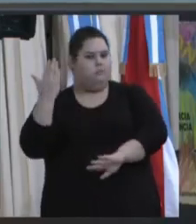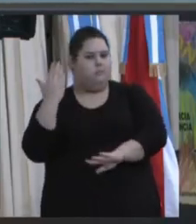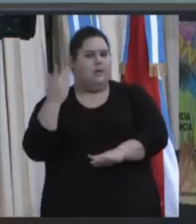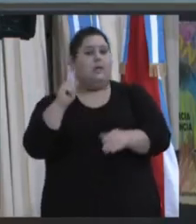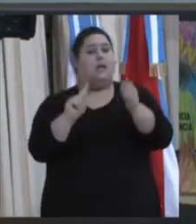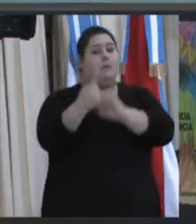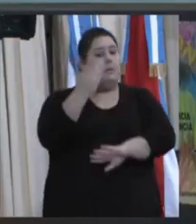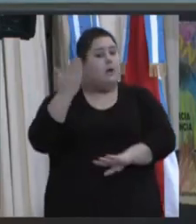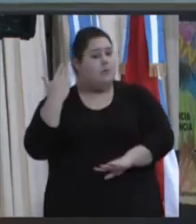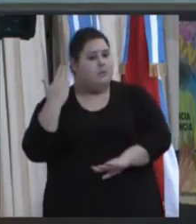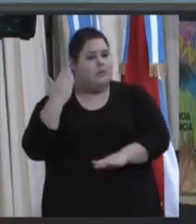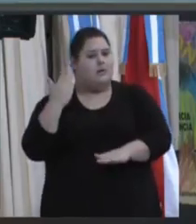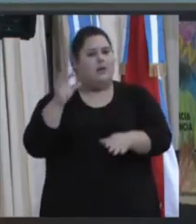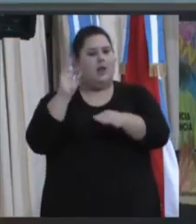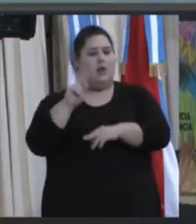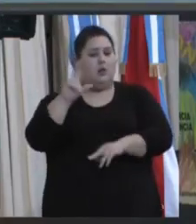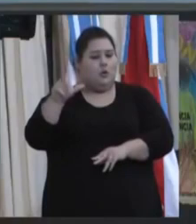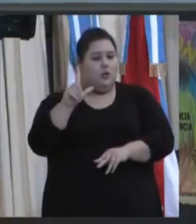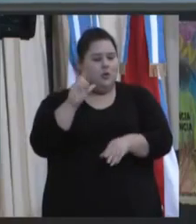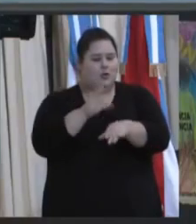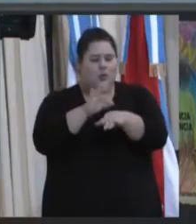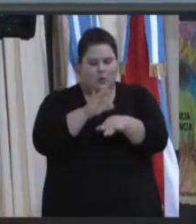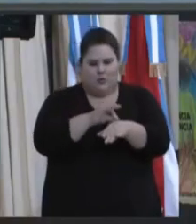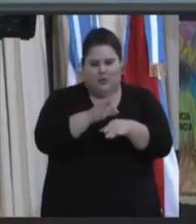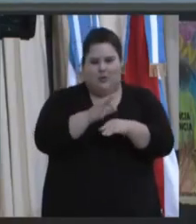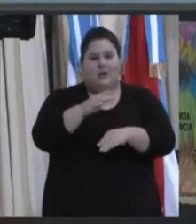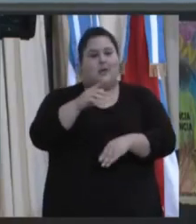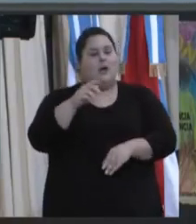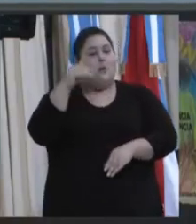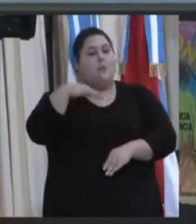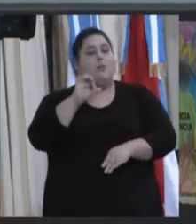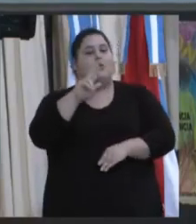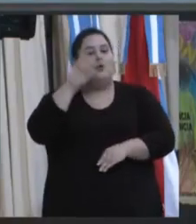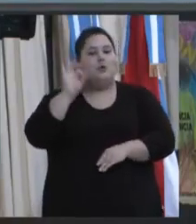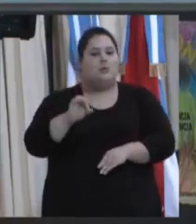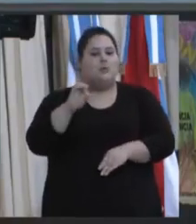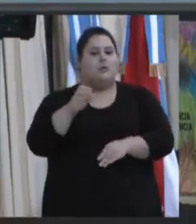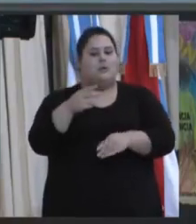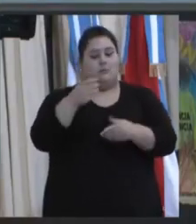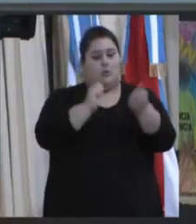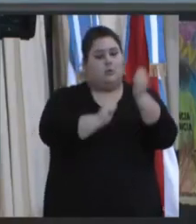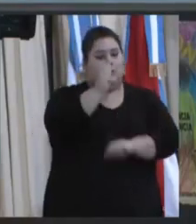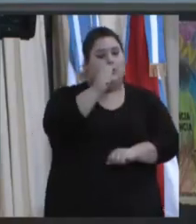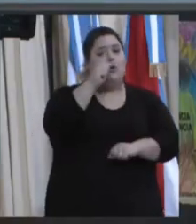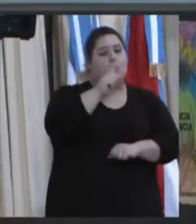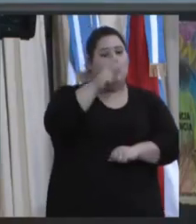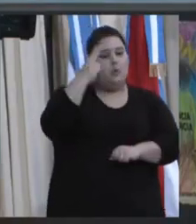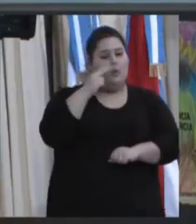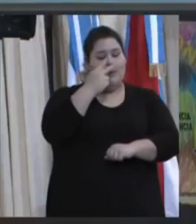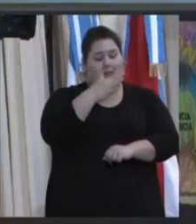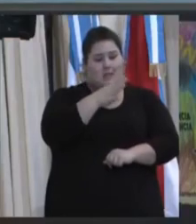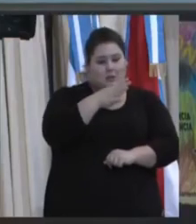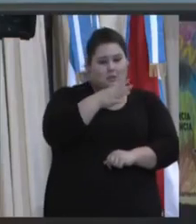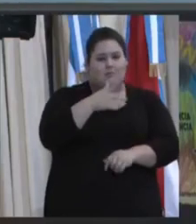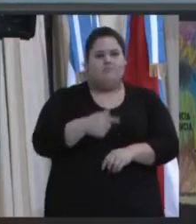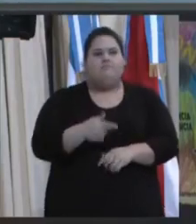conferencia la dicta la doctora Alicia Moró, una médica recibida en la Universidad de Buenos Aires en 1914, y es sobre la educación de la